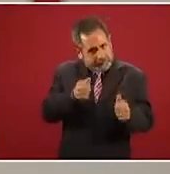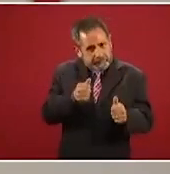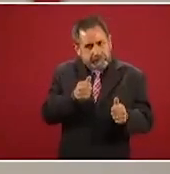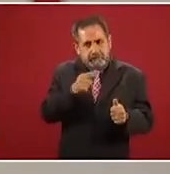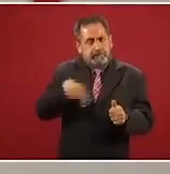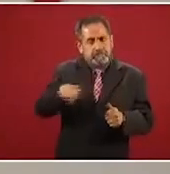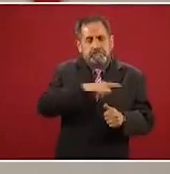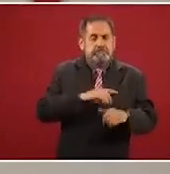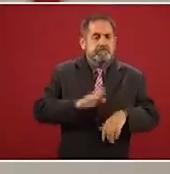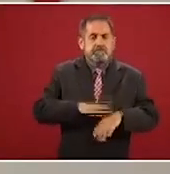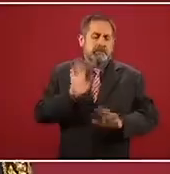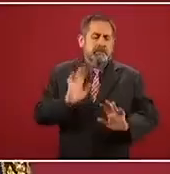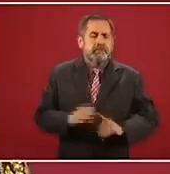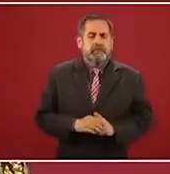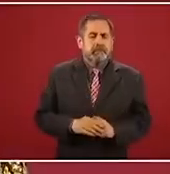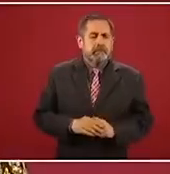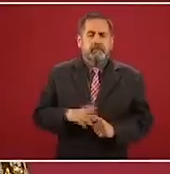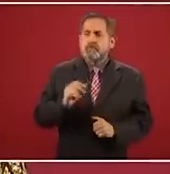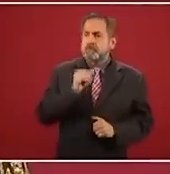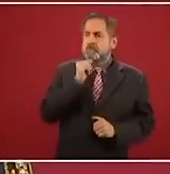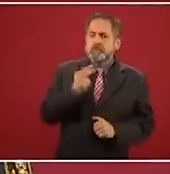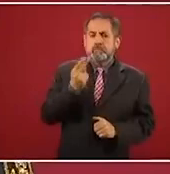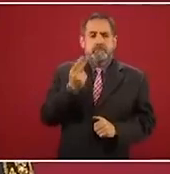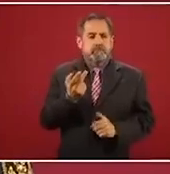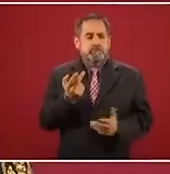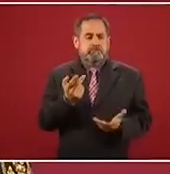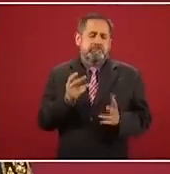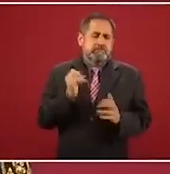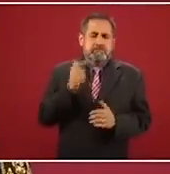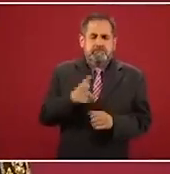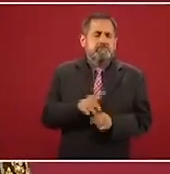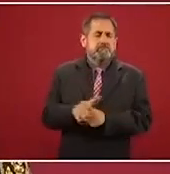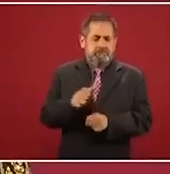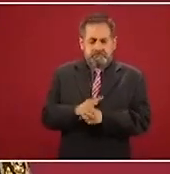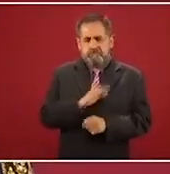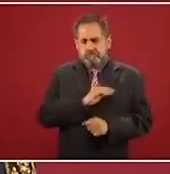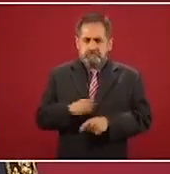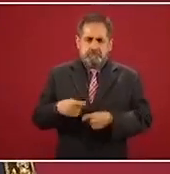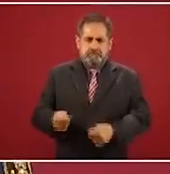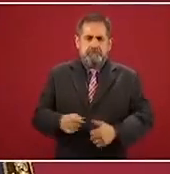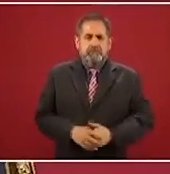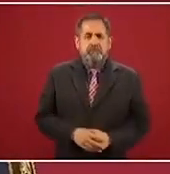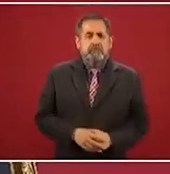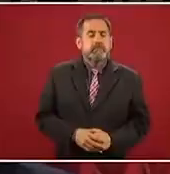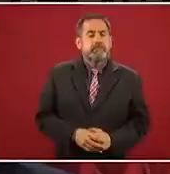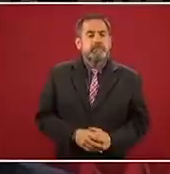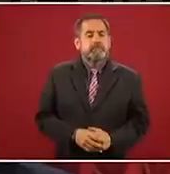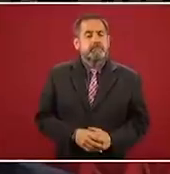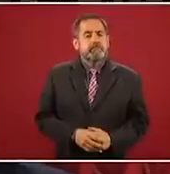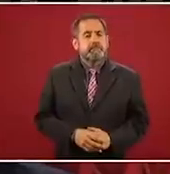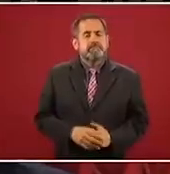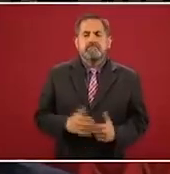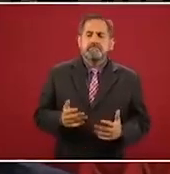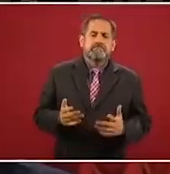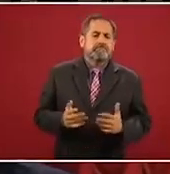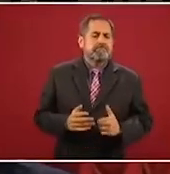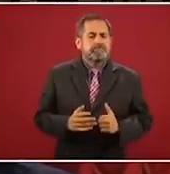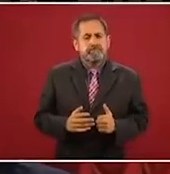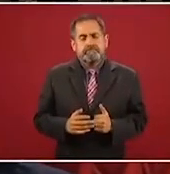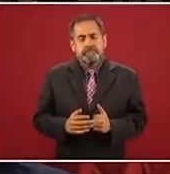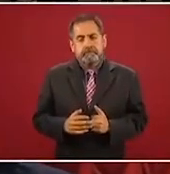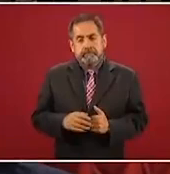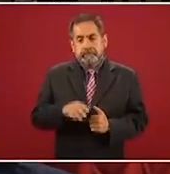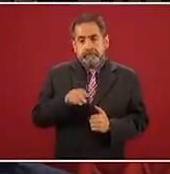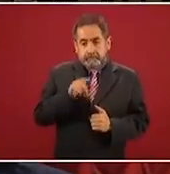la necesidad imperante de que tenga un medicamento la persona que lo requiera, ¿no? No sobre